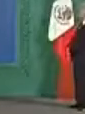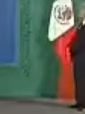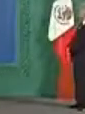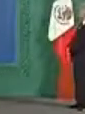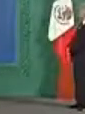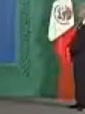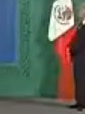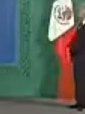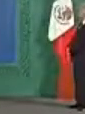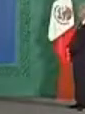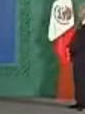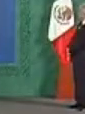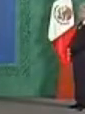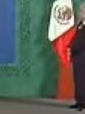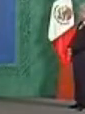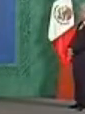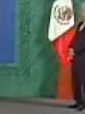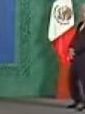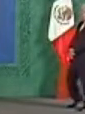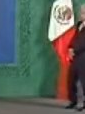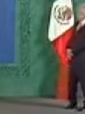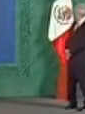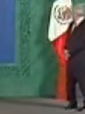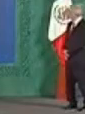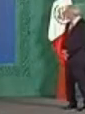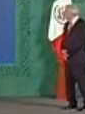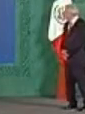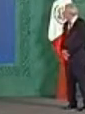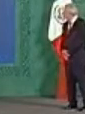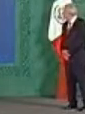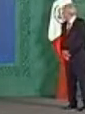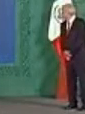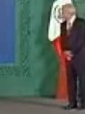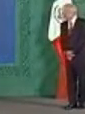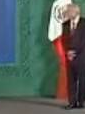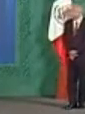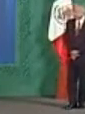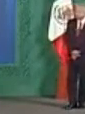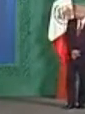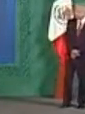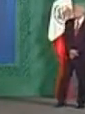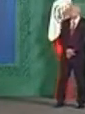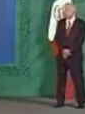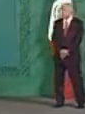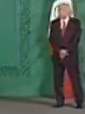Conmemoraciones emblemáticas 2021. Gobierno de México.